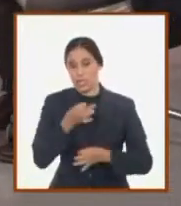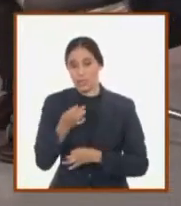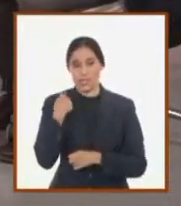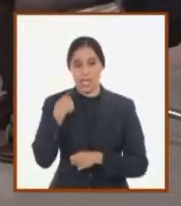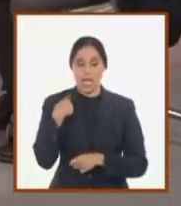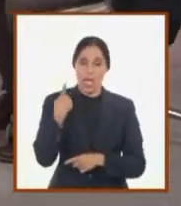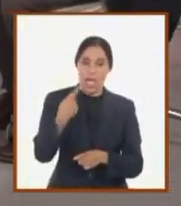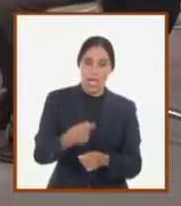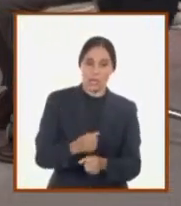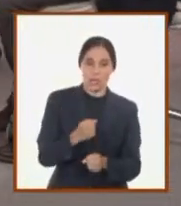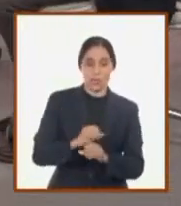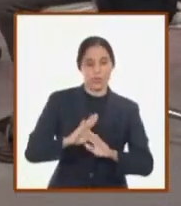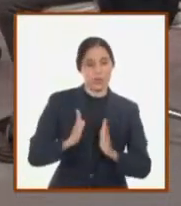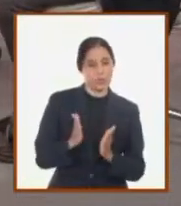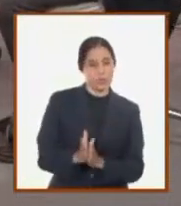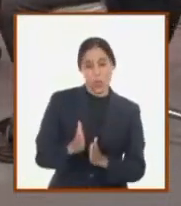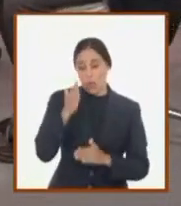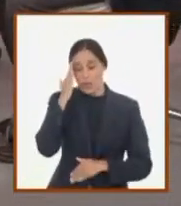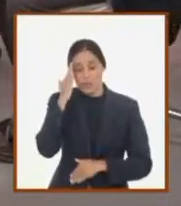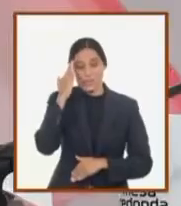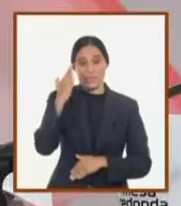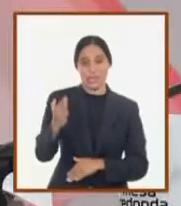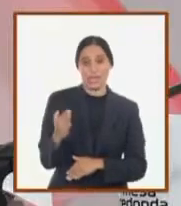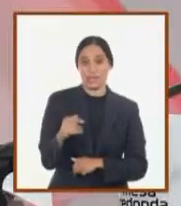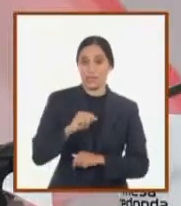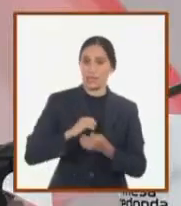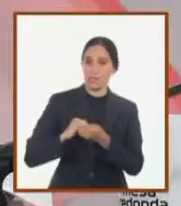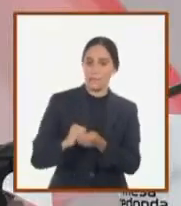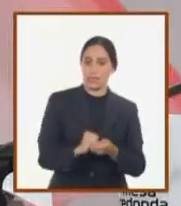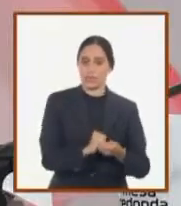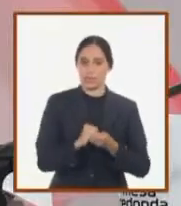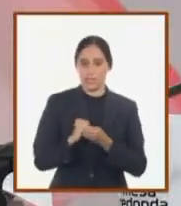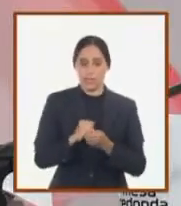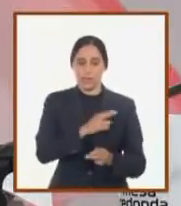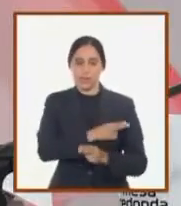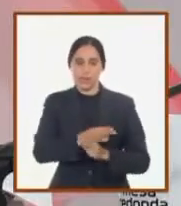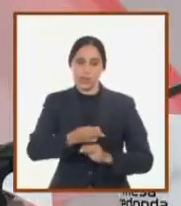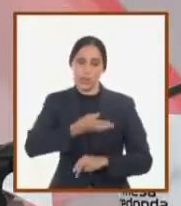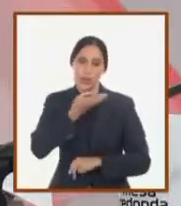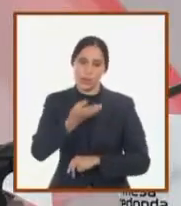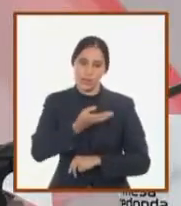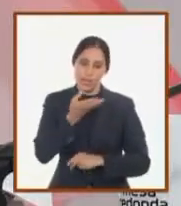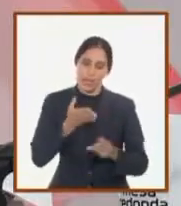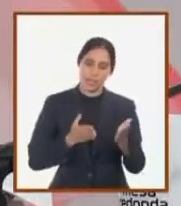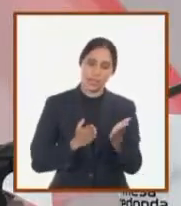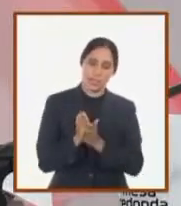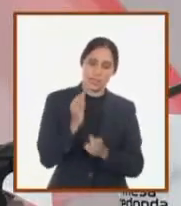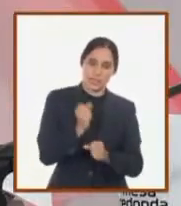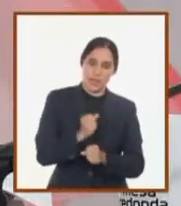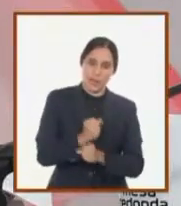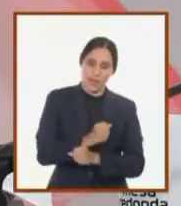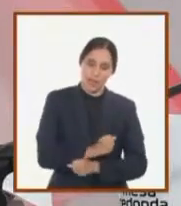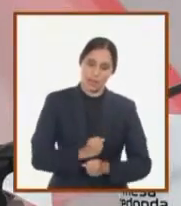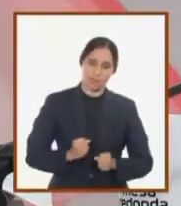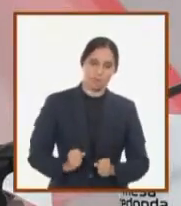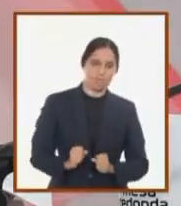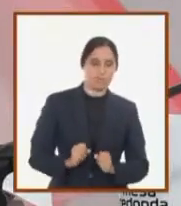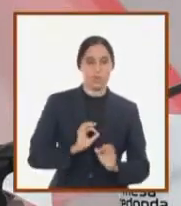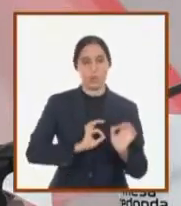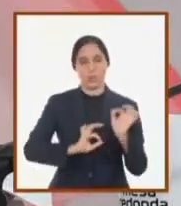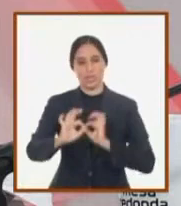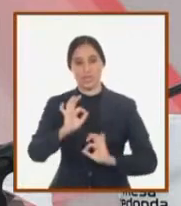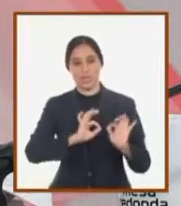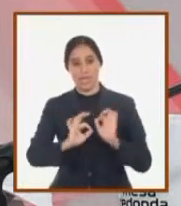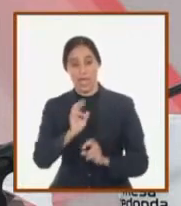nuestro reconocimiento a todos los que han sido parte de esta historia y los que siguen pues trabajando porque se preserve esa memoria